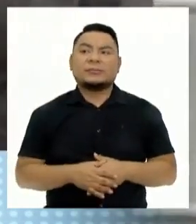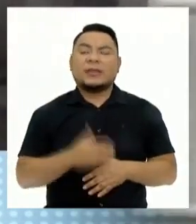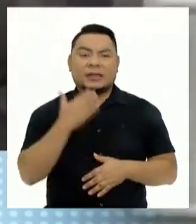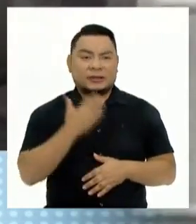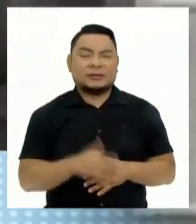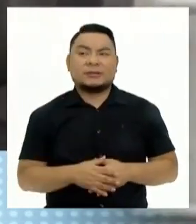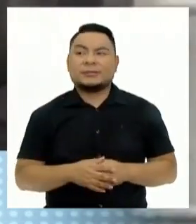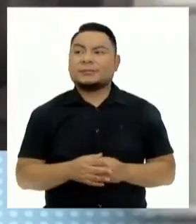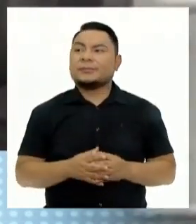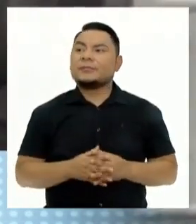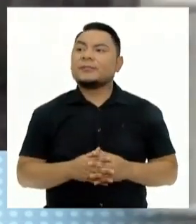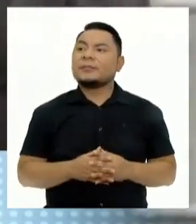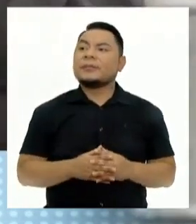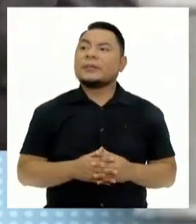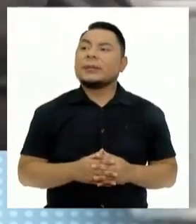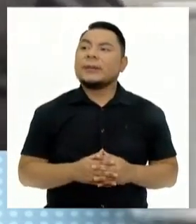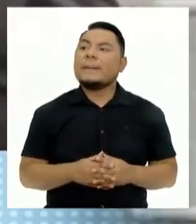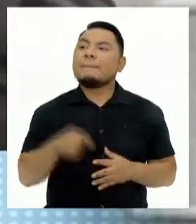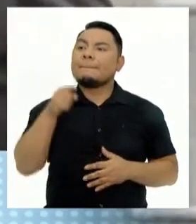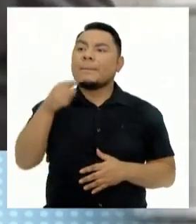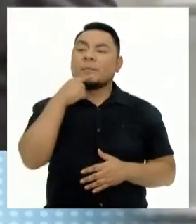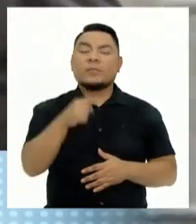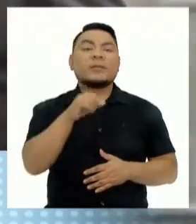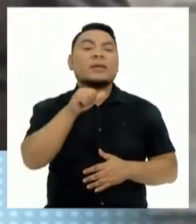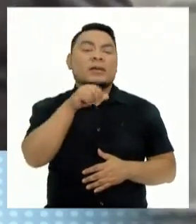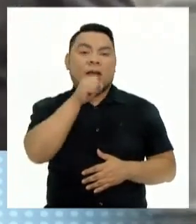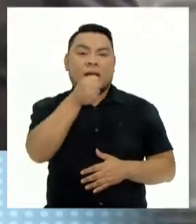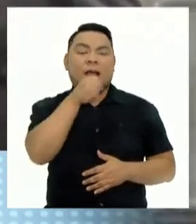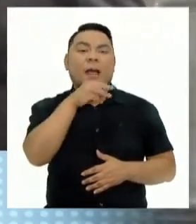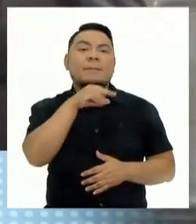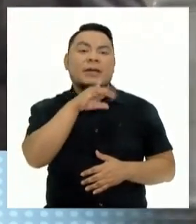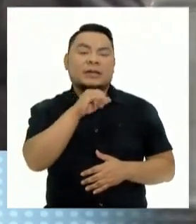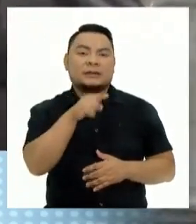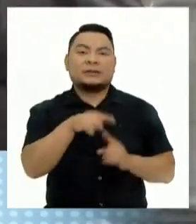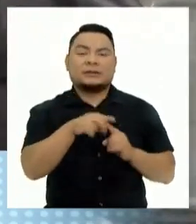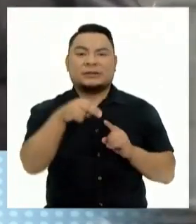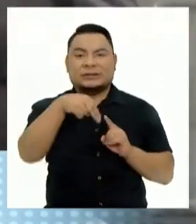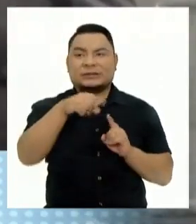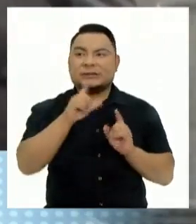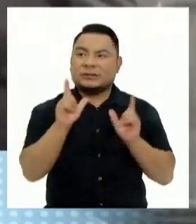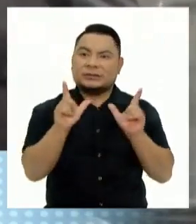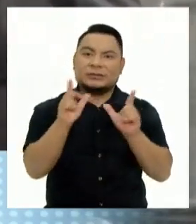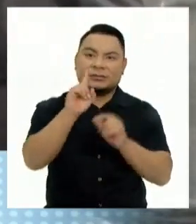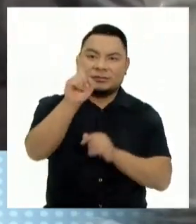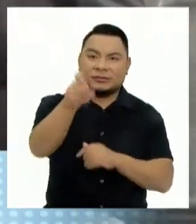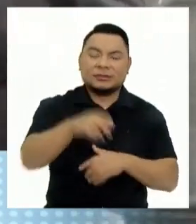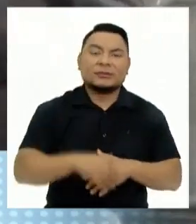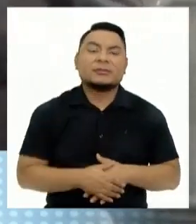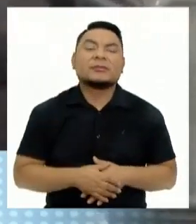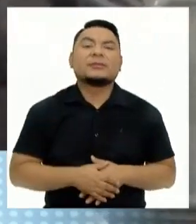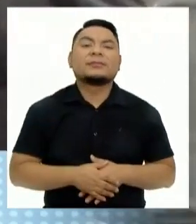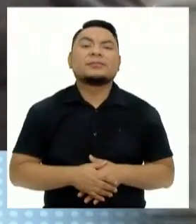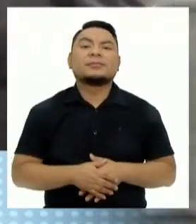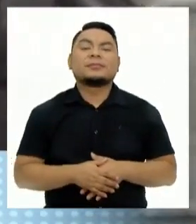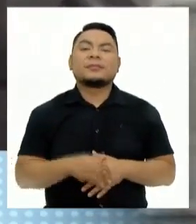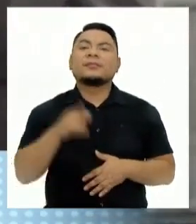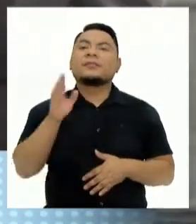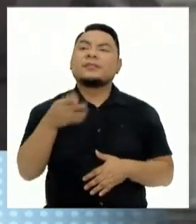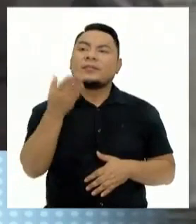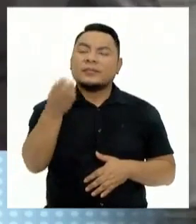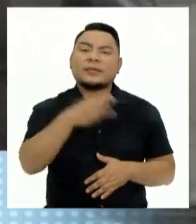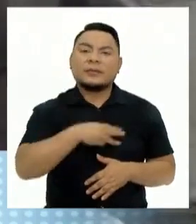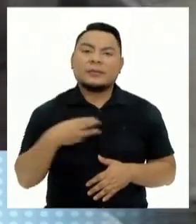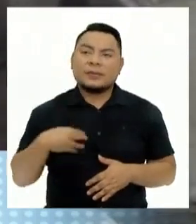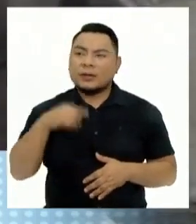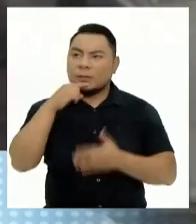Muchas gracias. Pregunta de Peter Román, América Noticias y Canal N. Gracias. Buenos días. Ministra, para las dos, Ministra de Mujer y